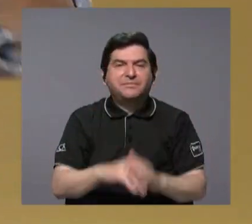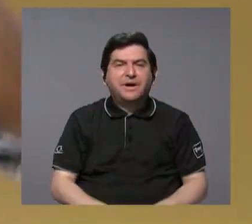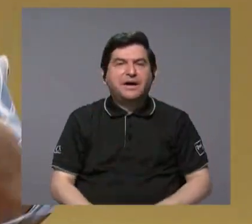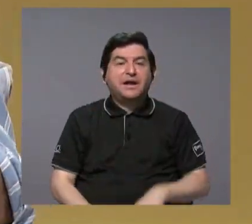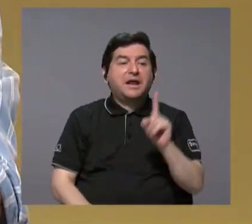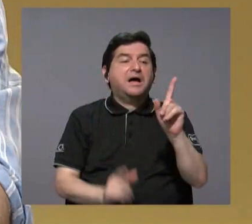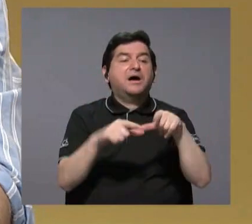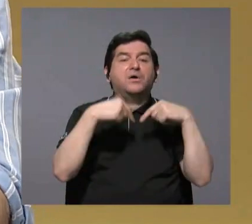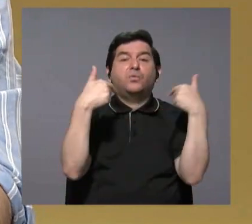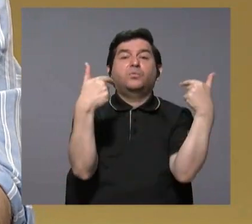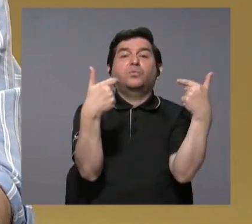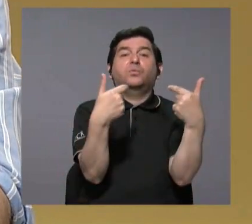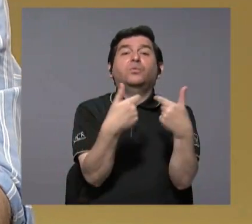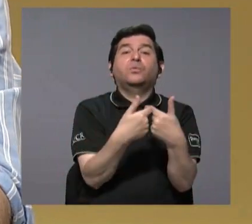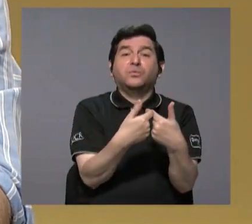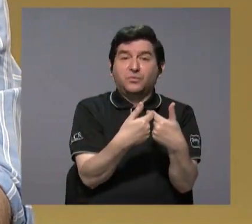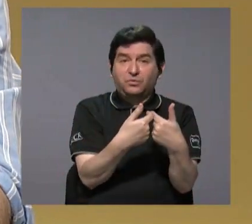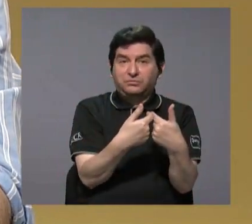u otros,